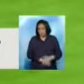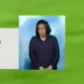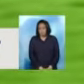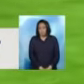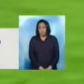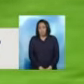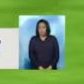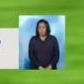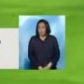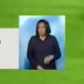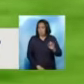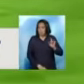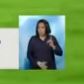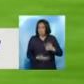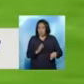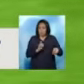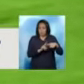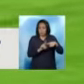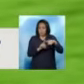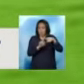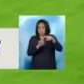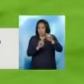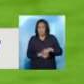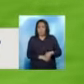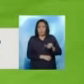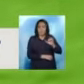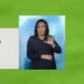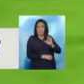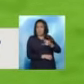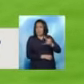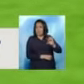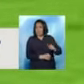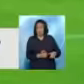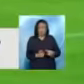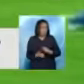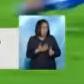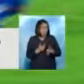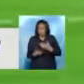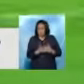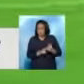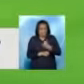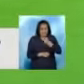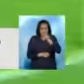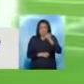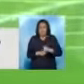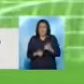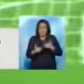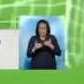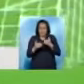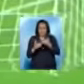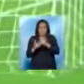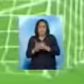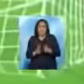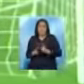tabla. Con la urgencia de sumar en la tabla, André Carrillo prioriza ganar sea como sea para acercarse a los puestos de